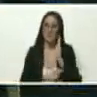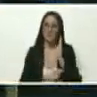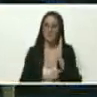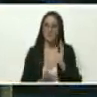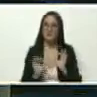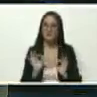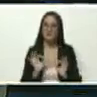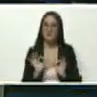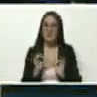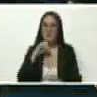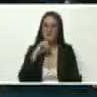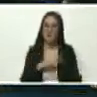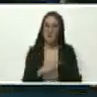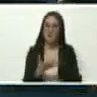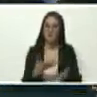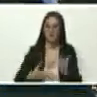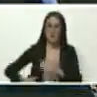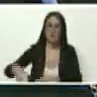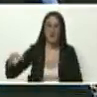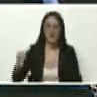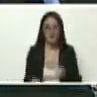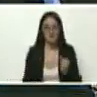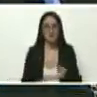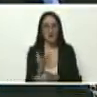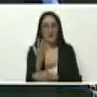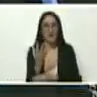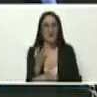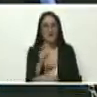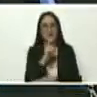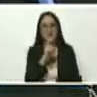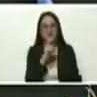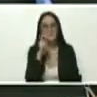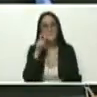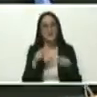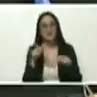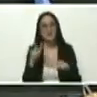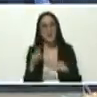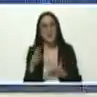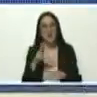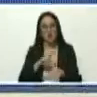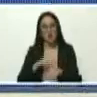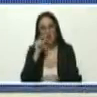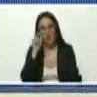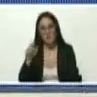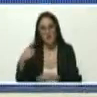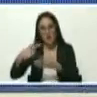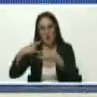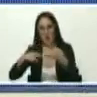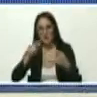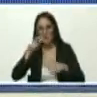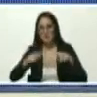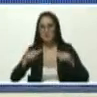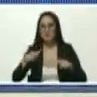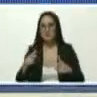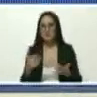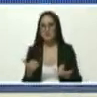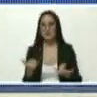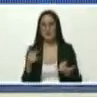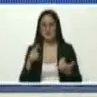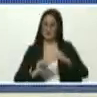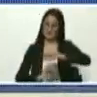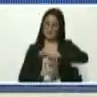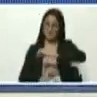construcción de una historia muy rica que fue creada por personas como doctor Calderón y otros. Este es el pilar